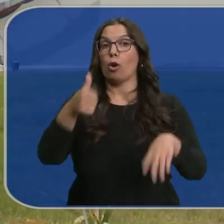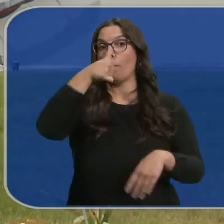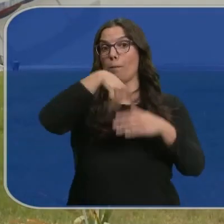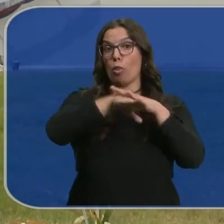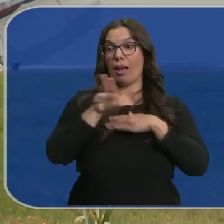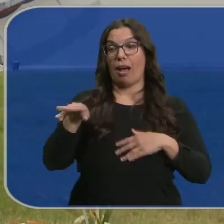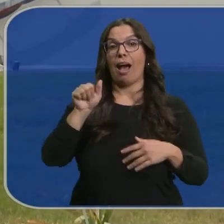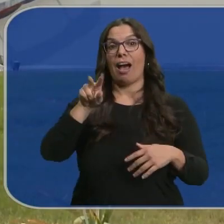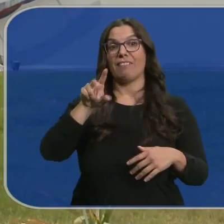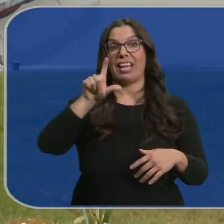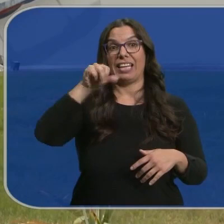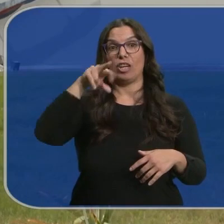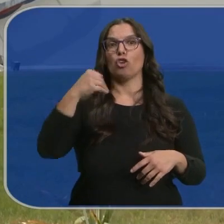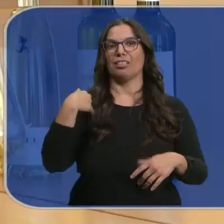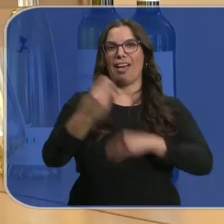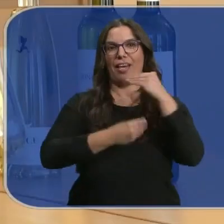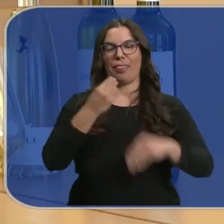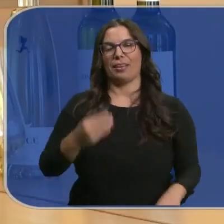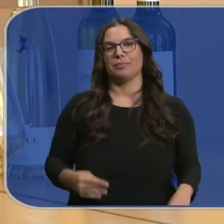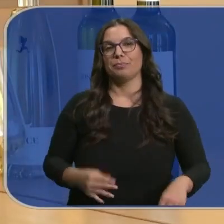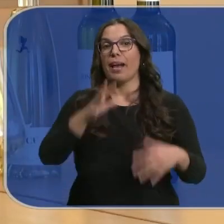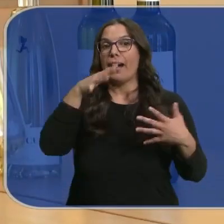bodegas Abelino Vegas ya la están utilizando.